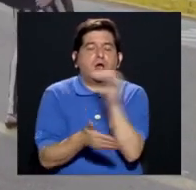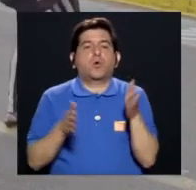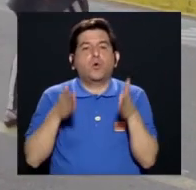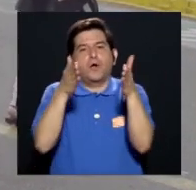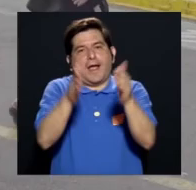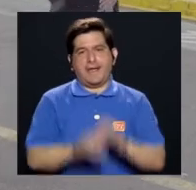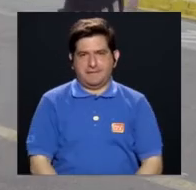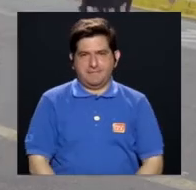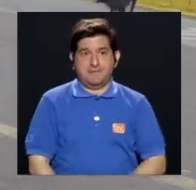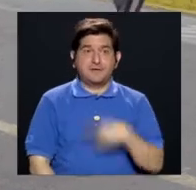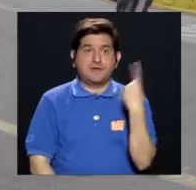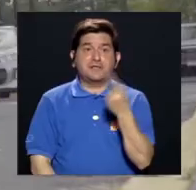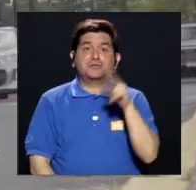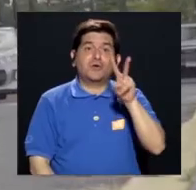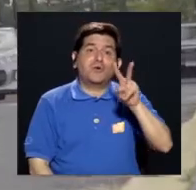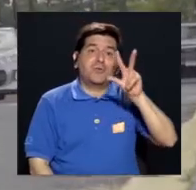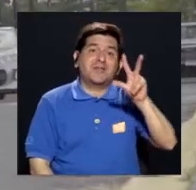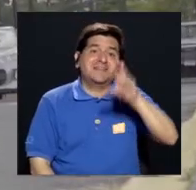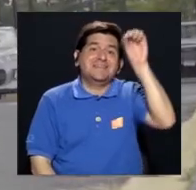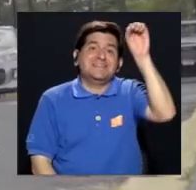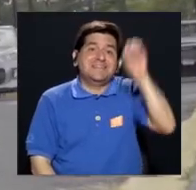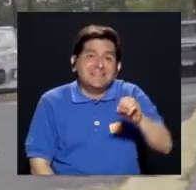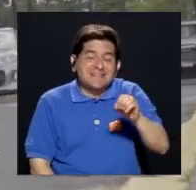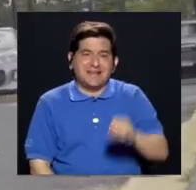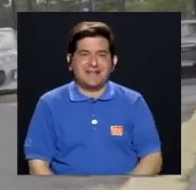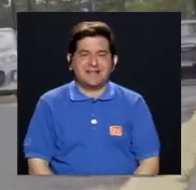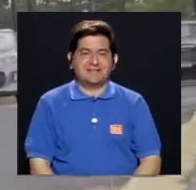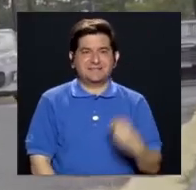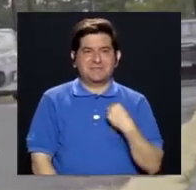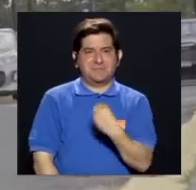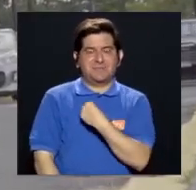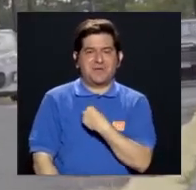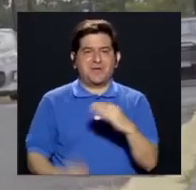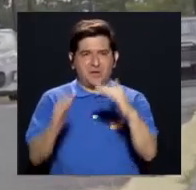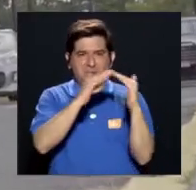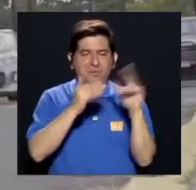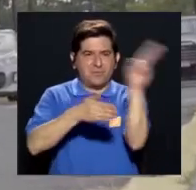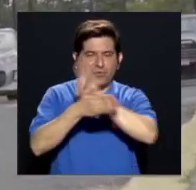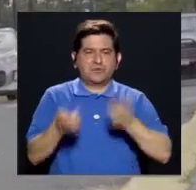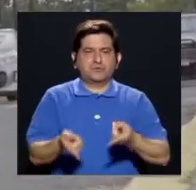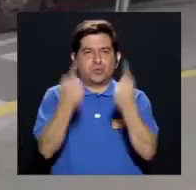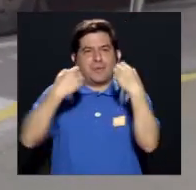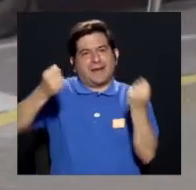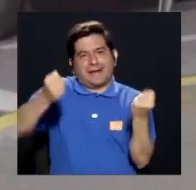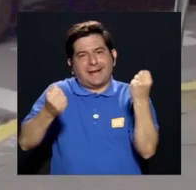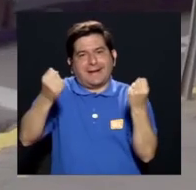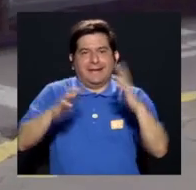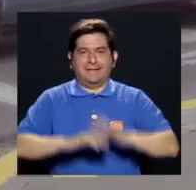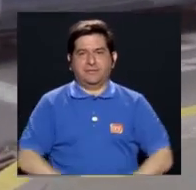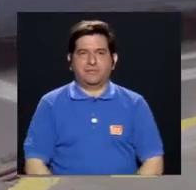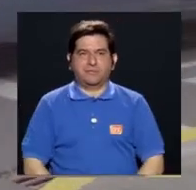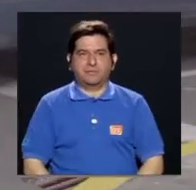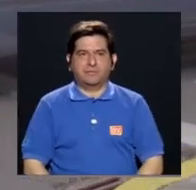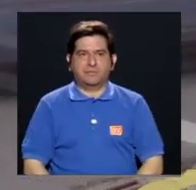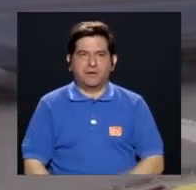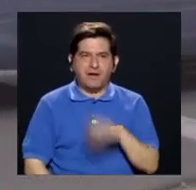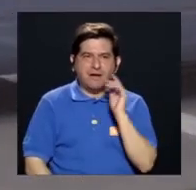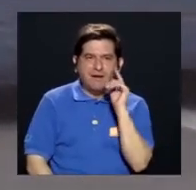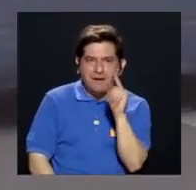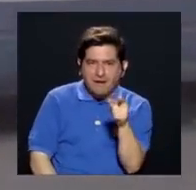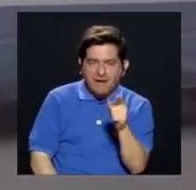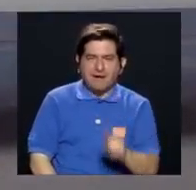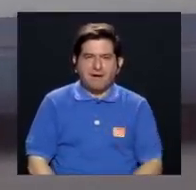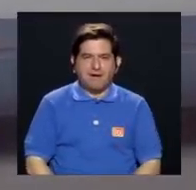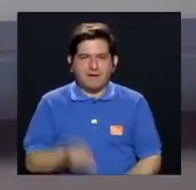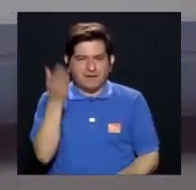carretera. Y apenas el 23% de los miembros de la comunidad universitaria venimos en vehículo. De manera tal que ahí hay